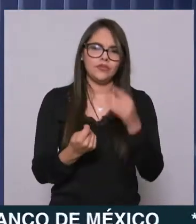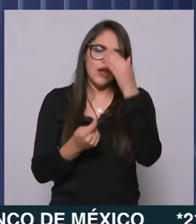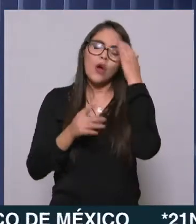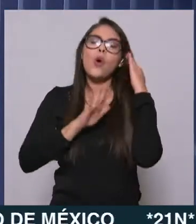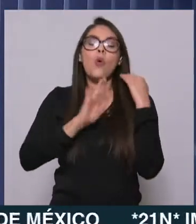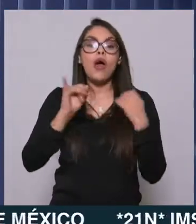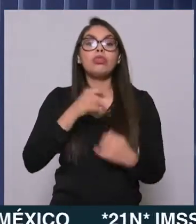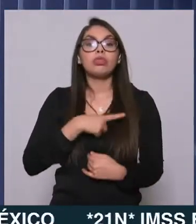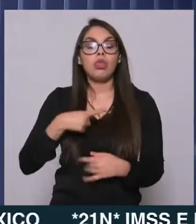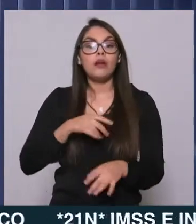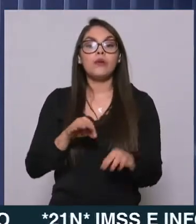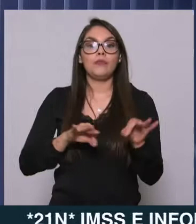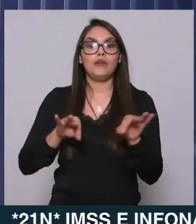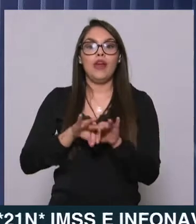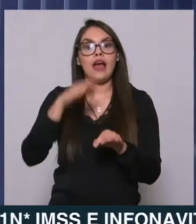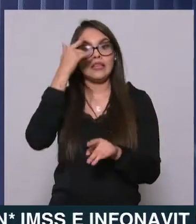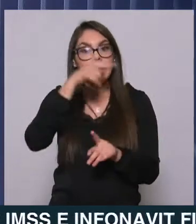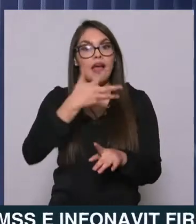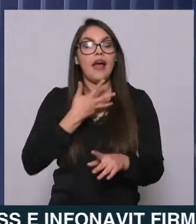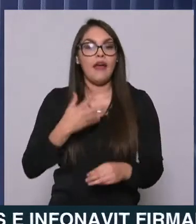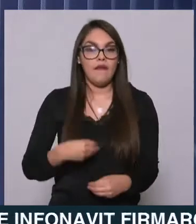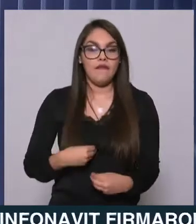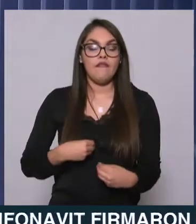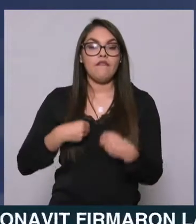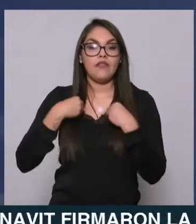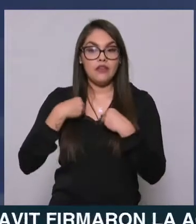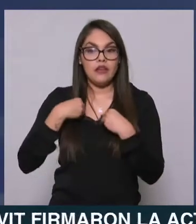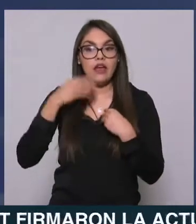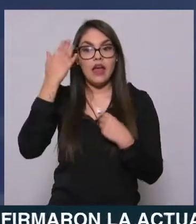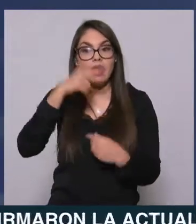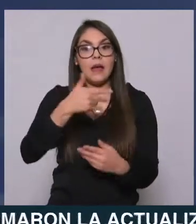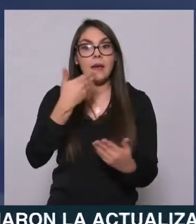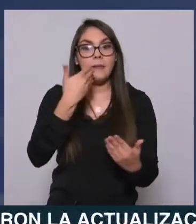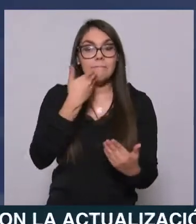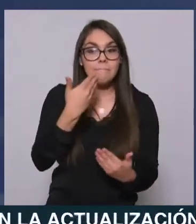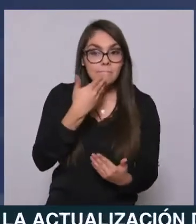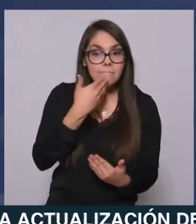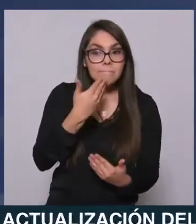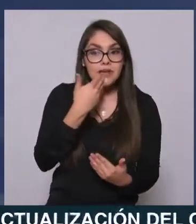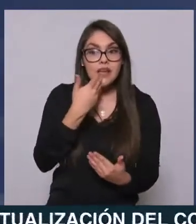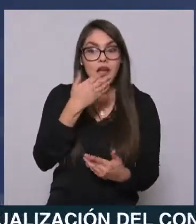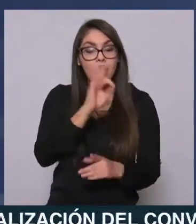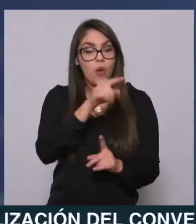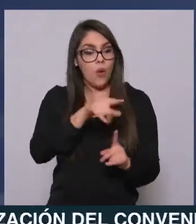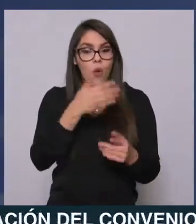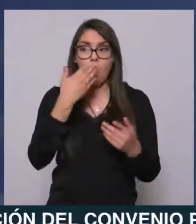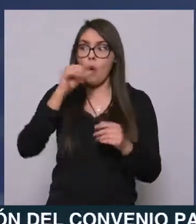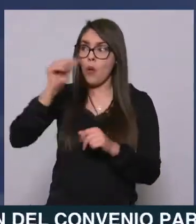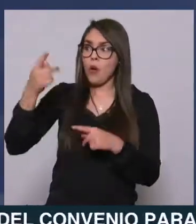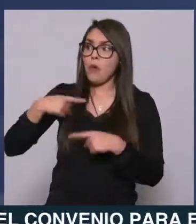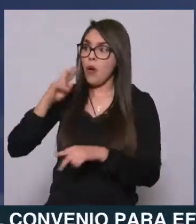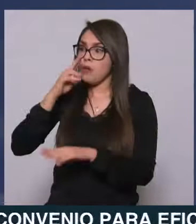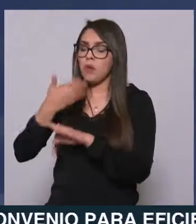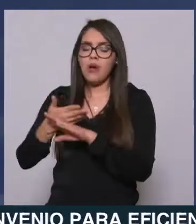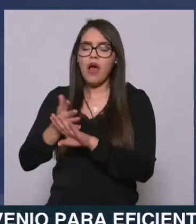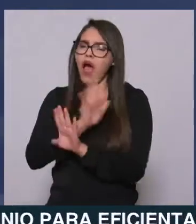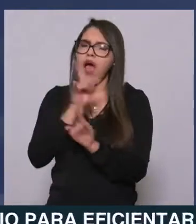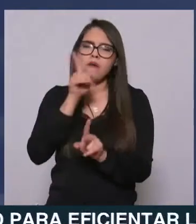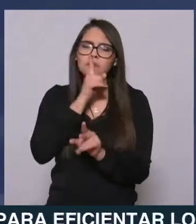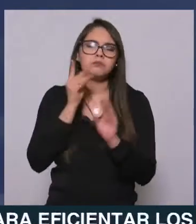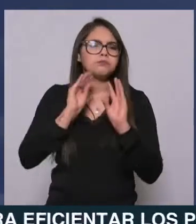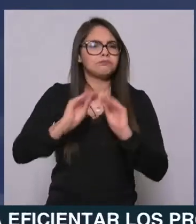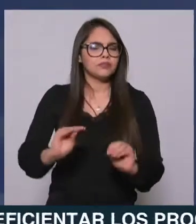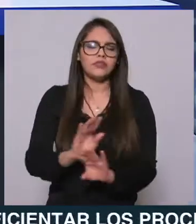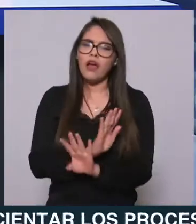sociedad? Saber que ella estaba con vida, que estaba con bien y si había responsables. Si no hay responsables, no hay nada más que decir sobre este caso.